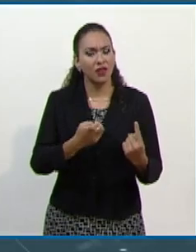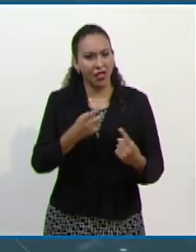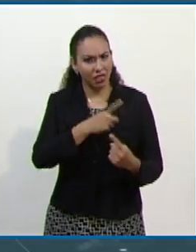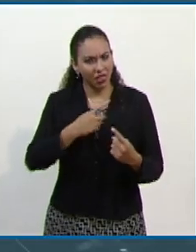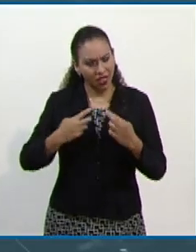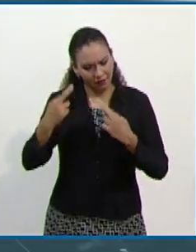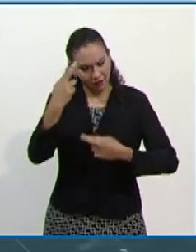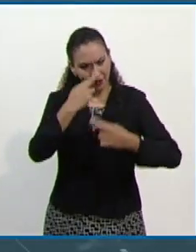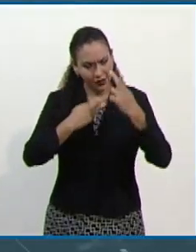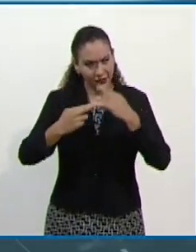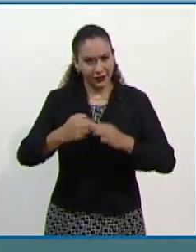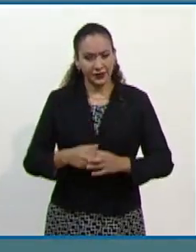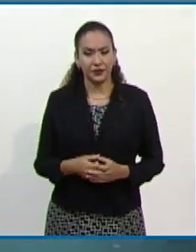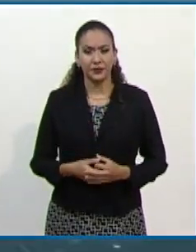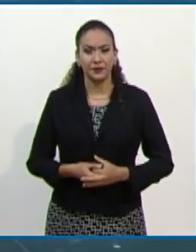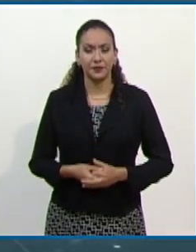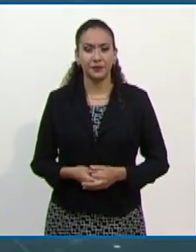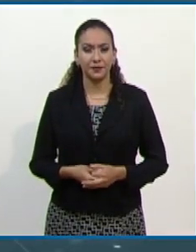la primera sala.